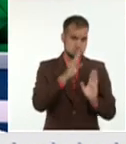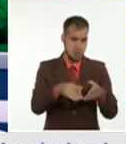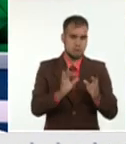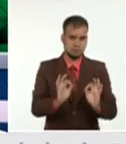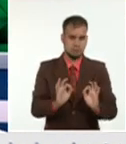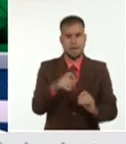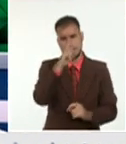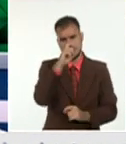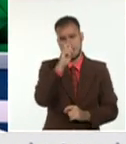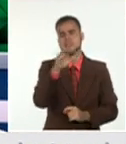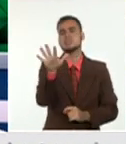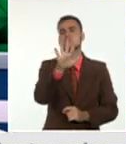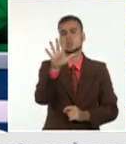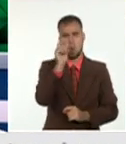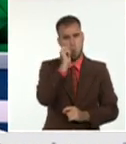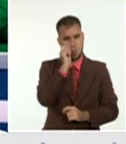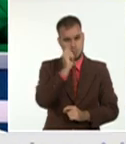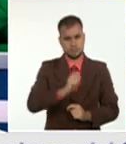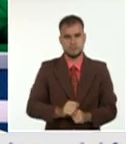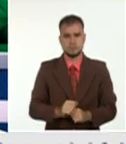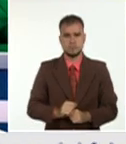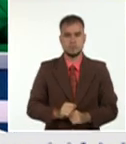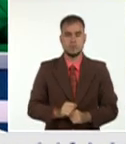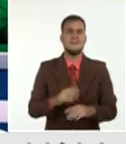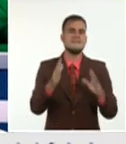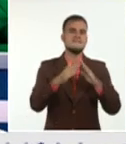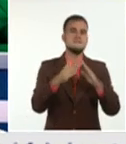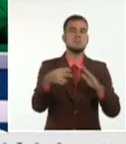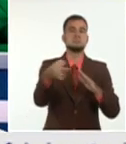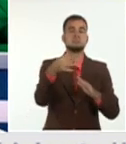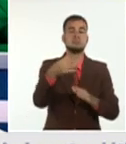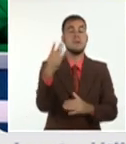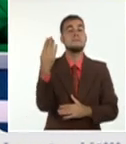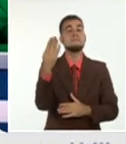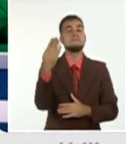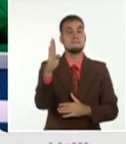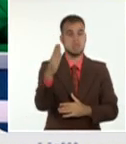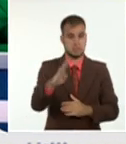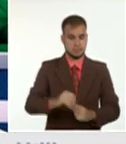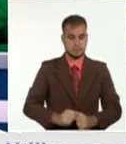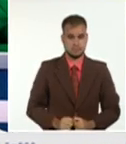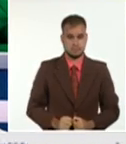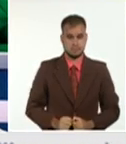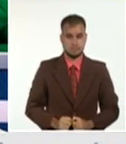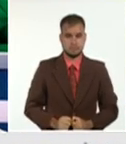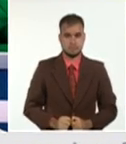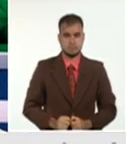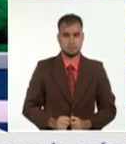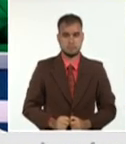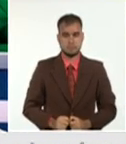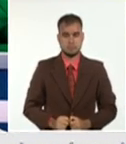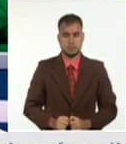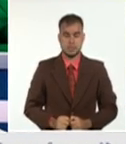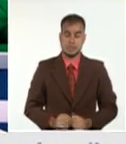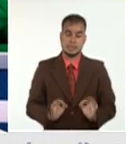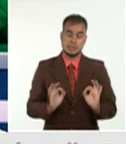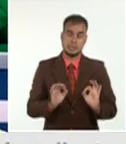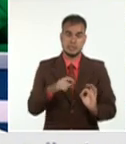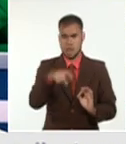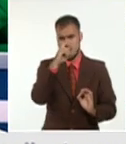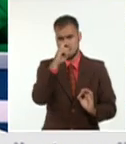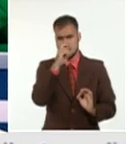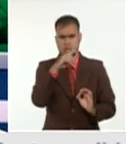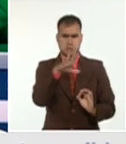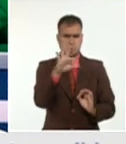edad del municipio Batabanó. Incluso, además de la edad, que es una edad relativamente joven,